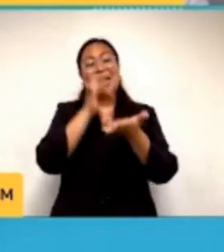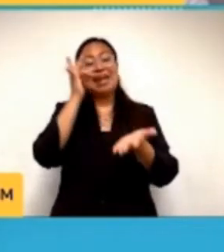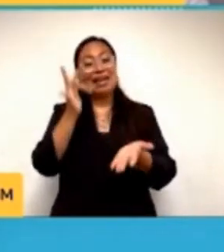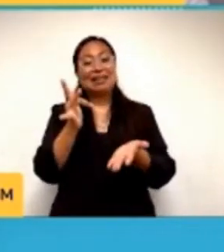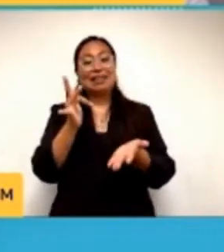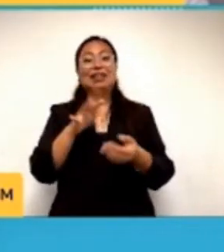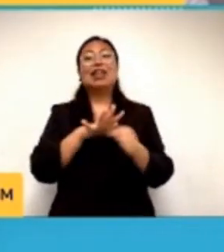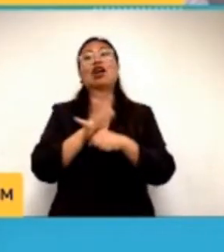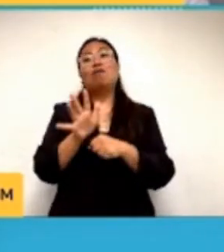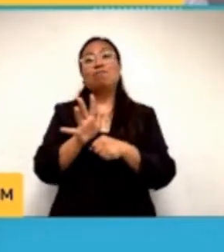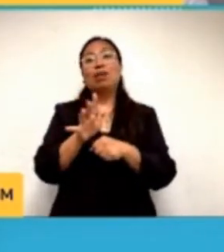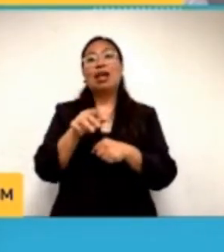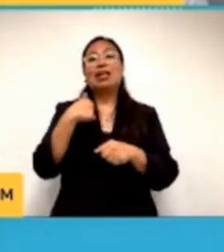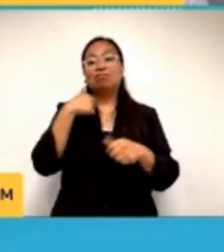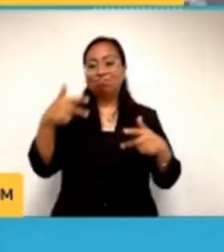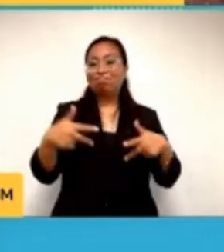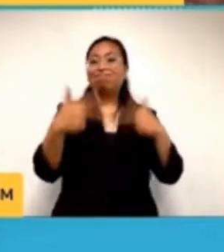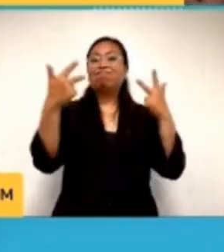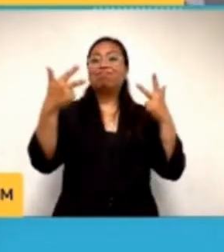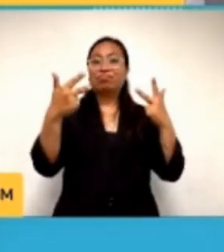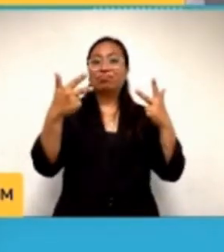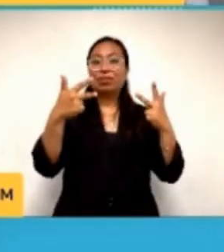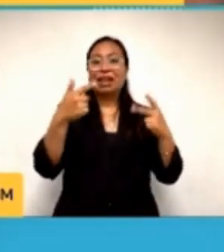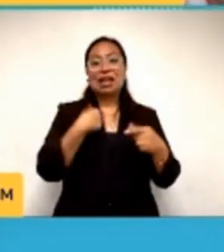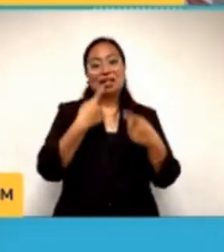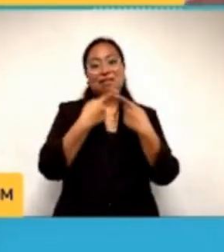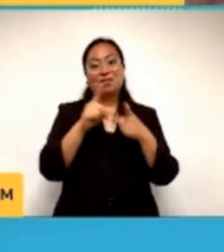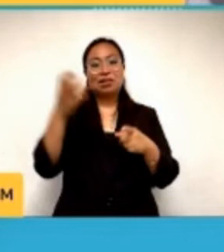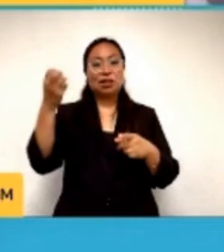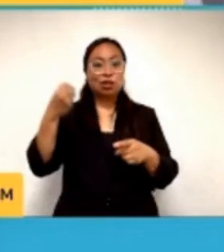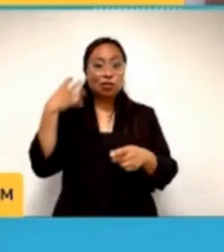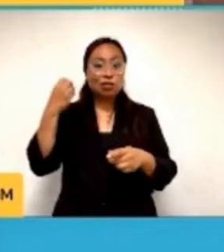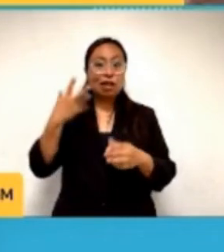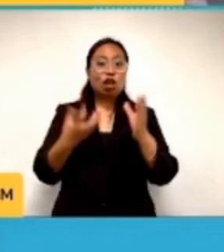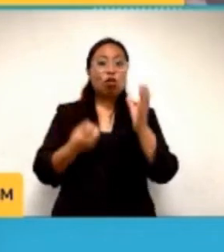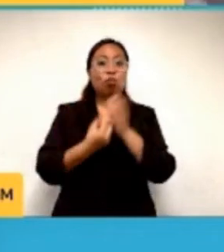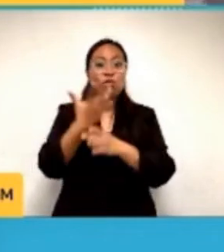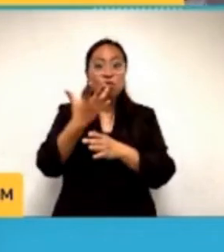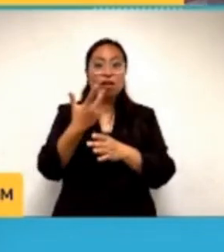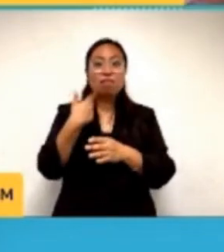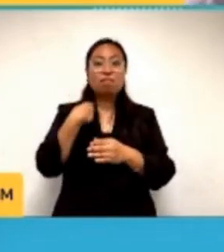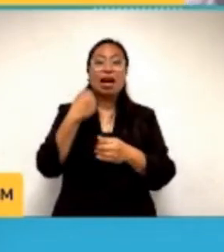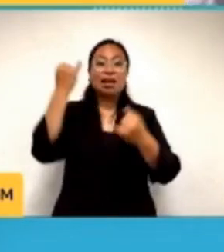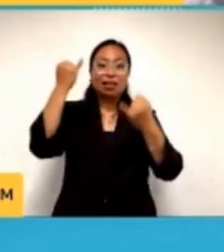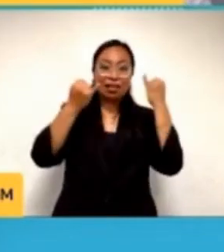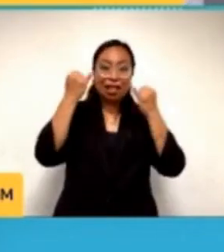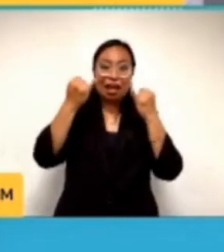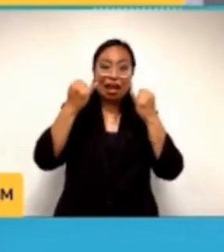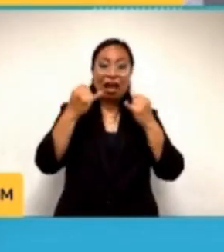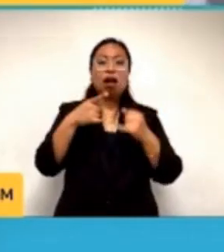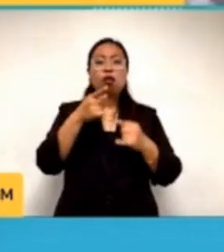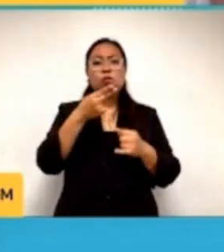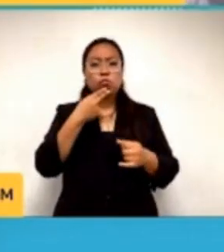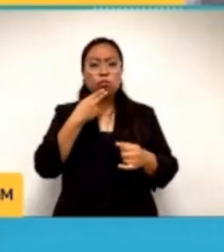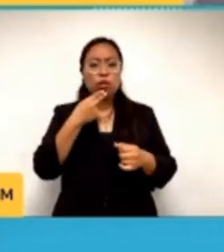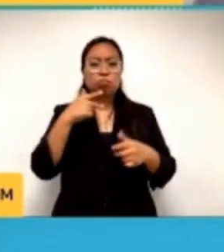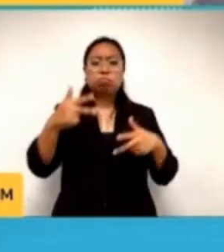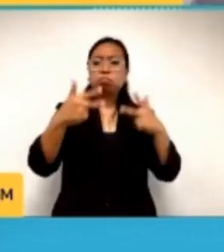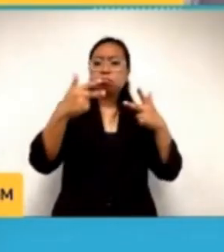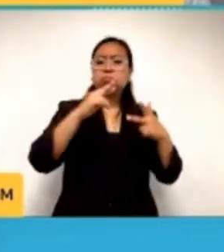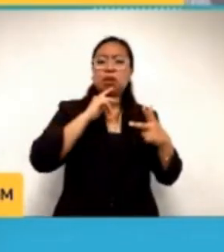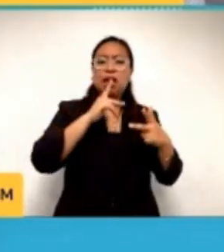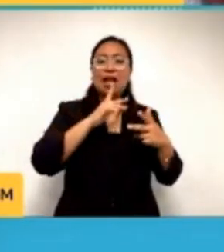buenas que nos dejó la pandemia, es que este nuevo entorno virtual nos permite